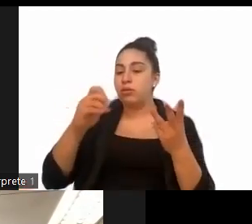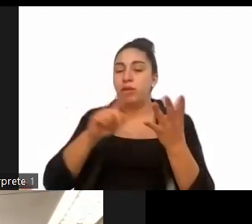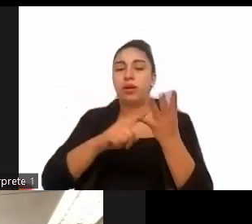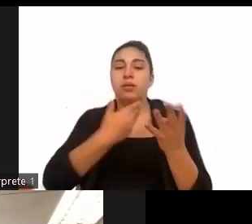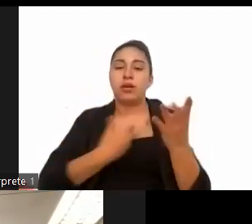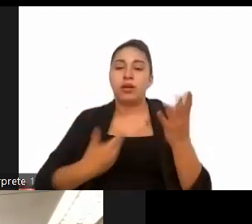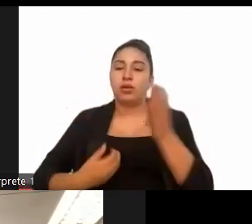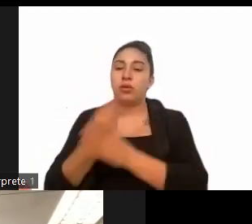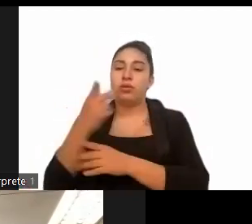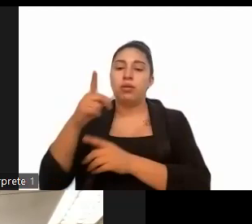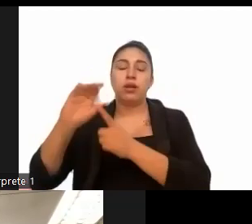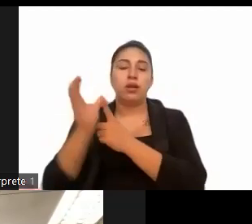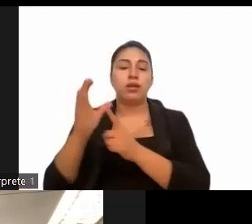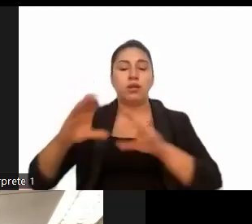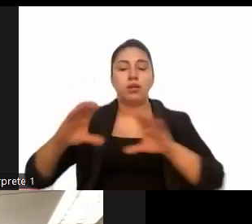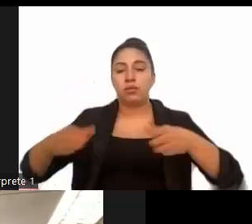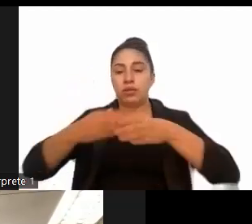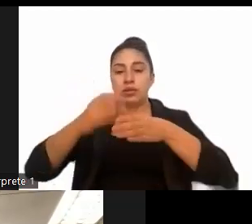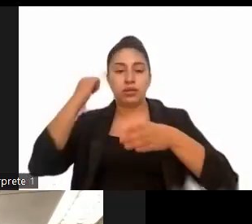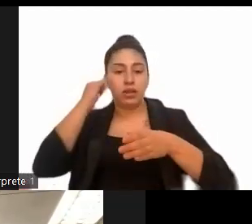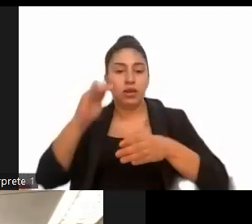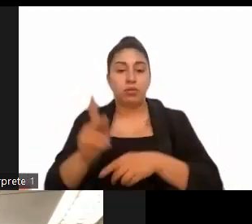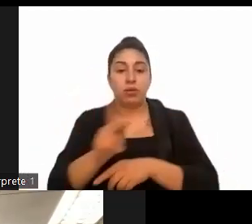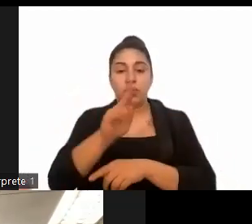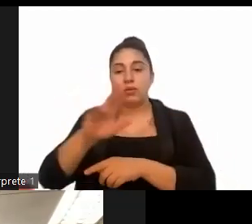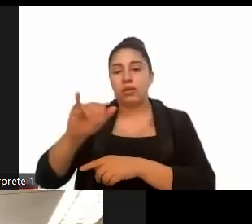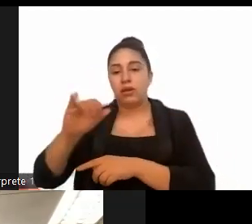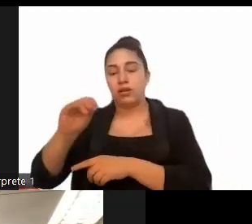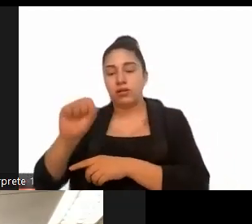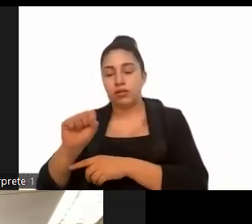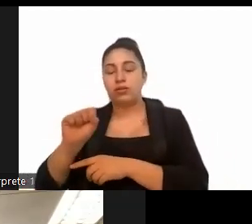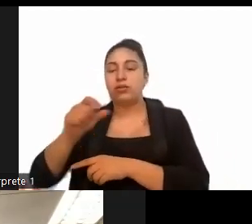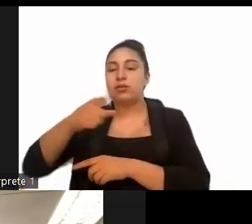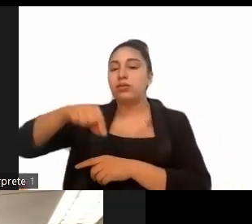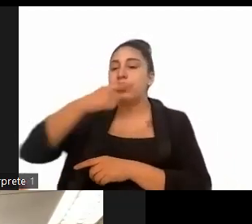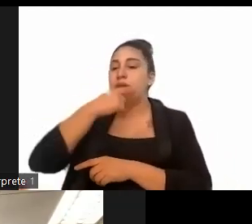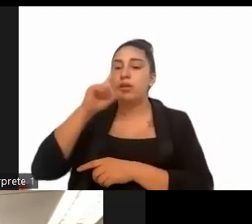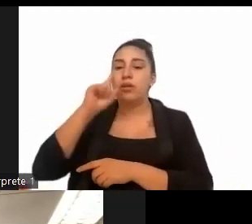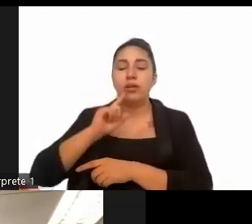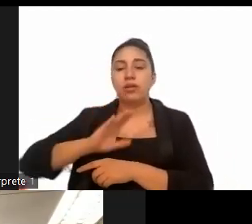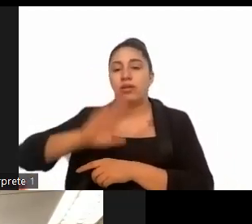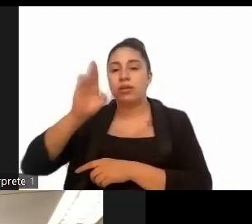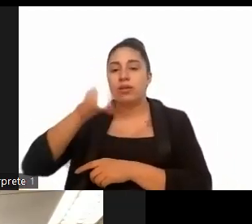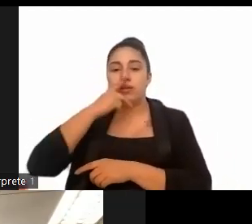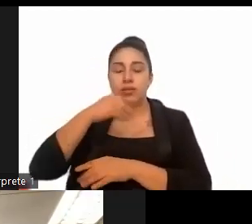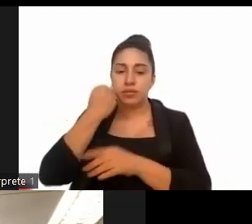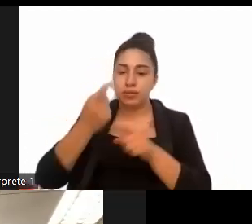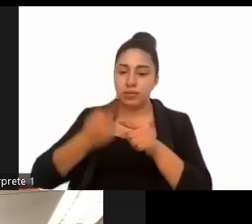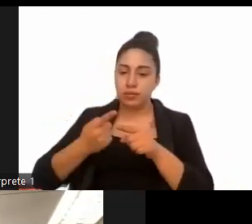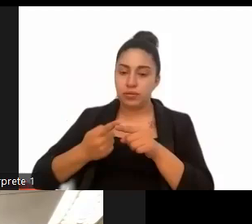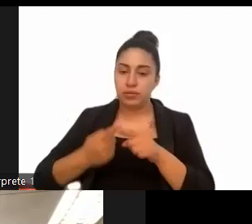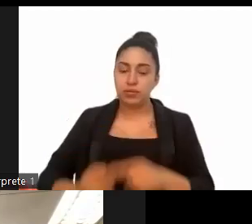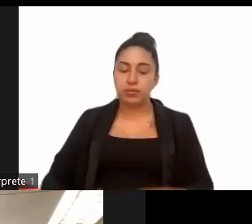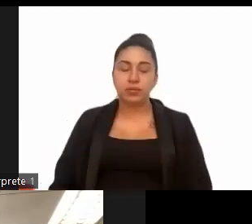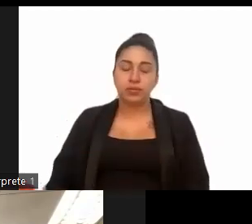Comunidades Indígenas Residentes. ¿Existe algún comentario al respecto?